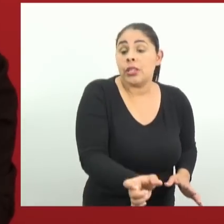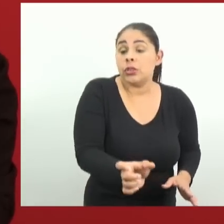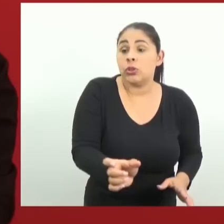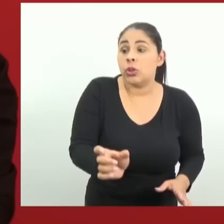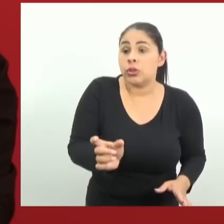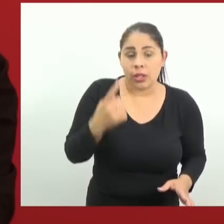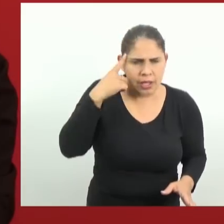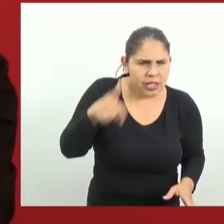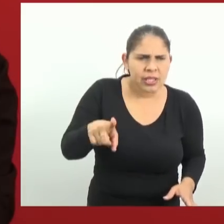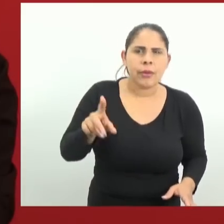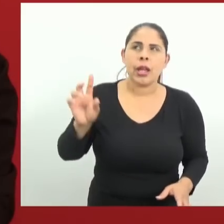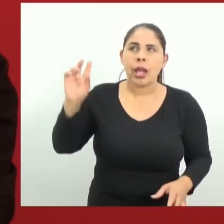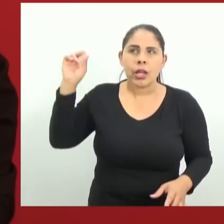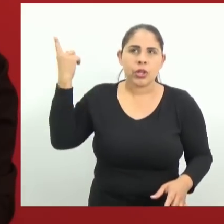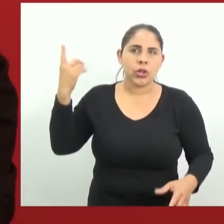Y cuando el Señor